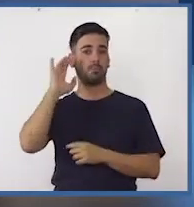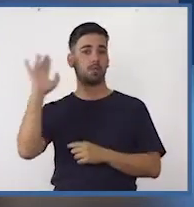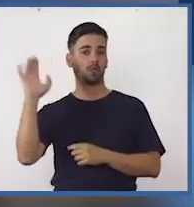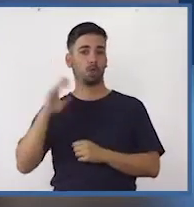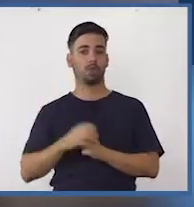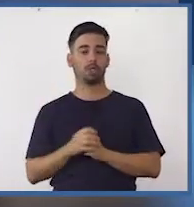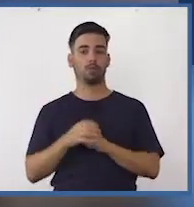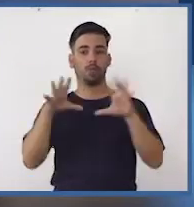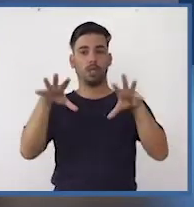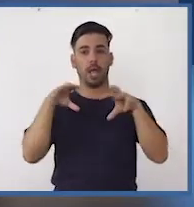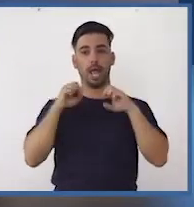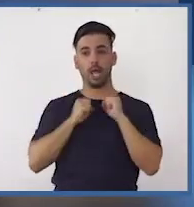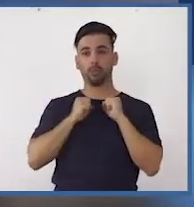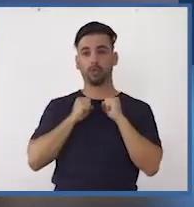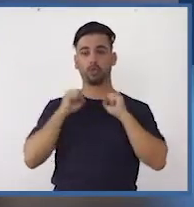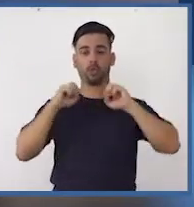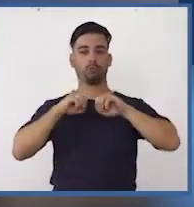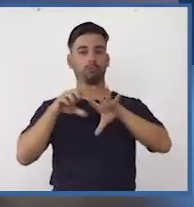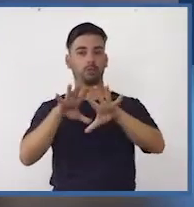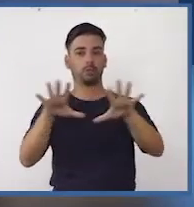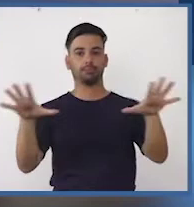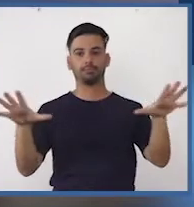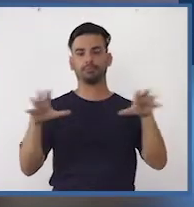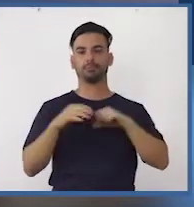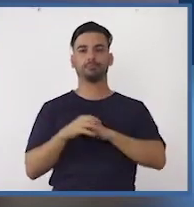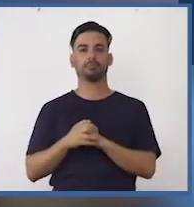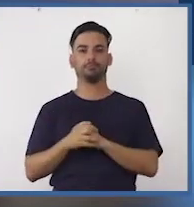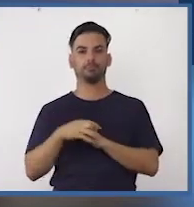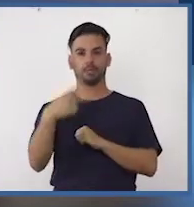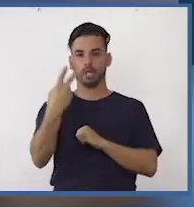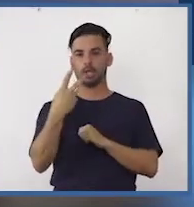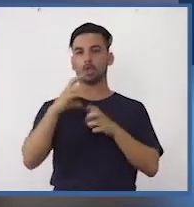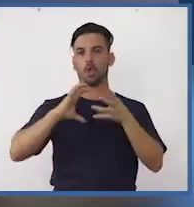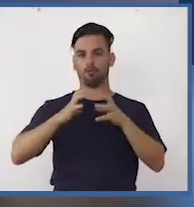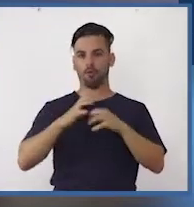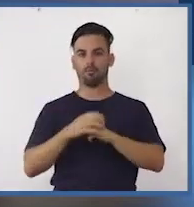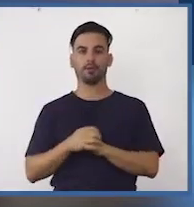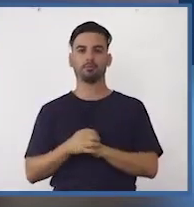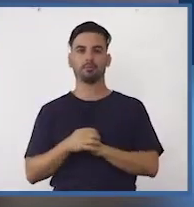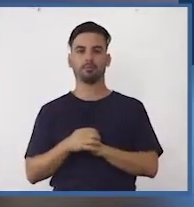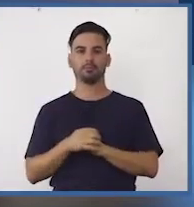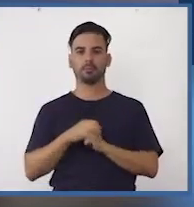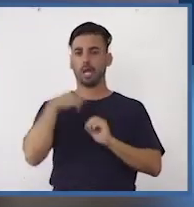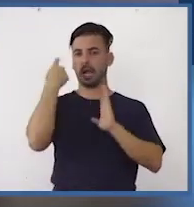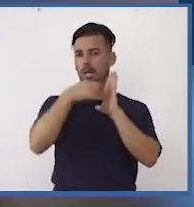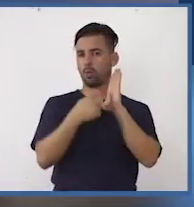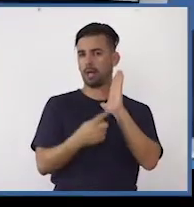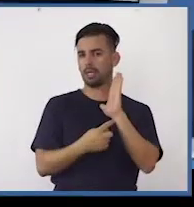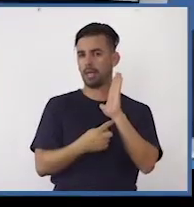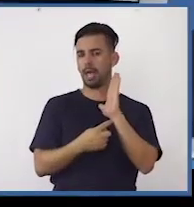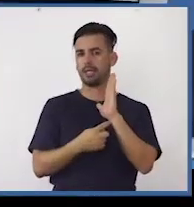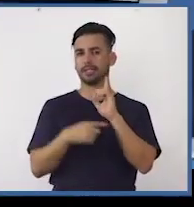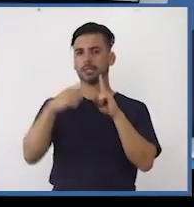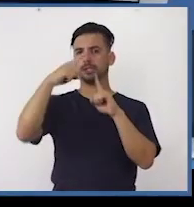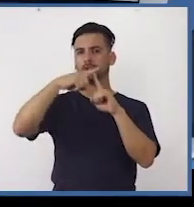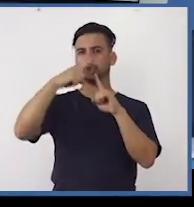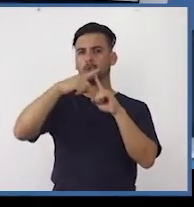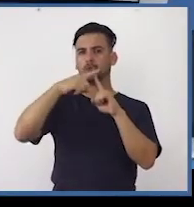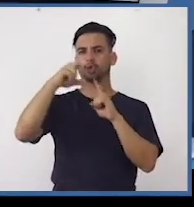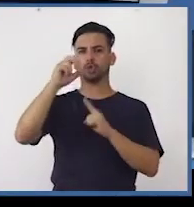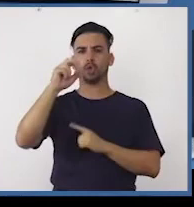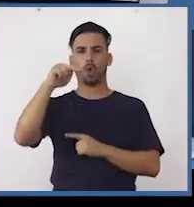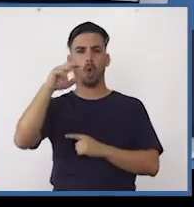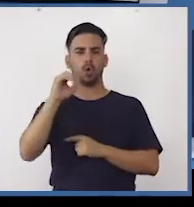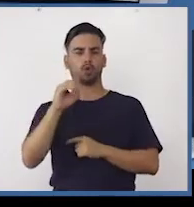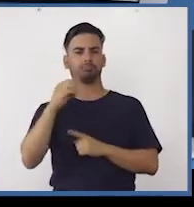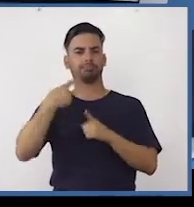sala y cuando habla mamá, papá, el hermano o el tío, tenemos la posibilidad de identificar sin verlo quién está hablando? Porque lo